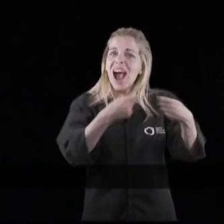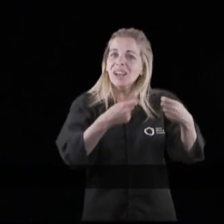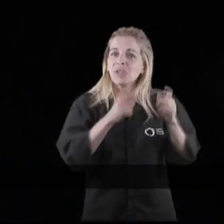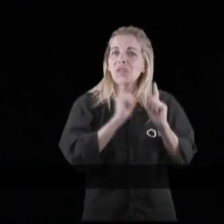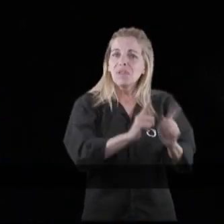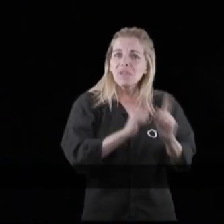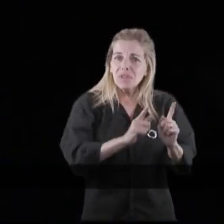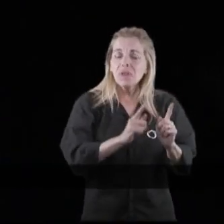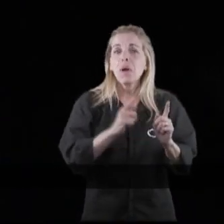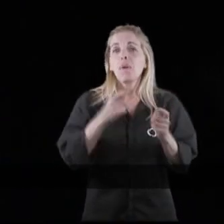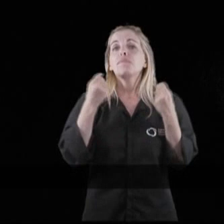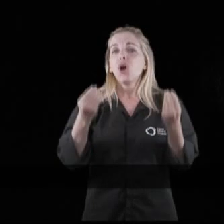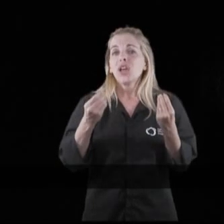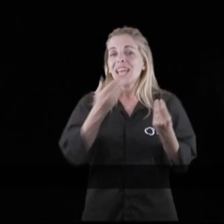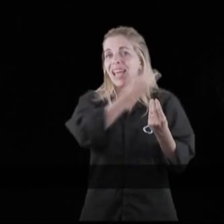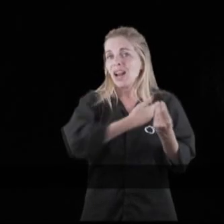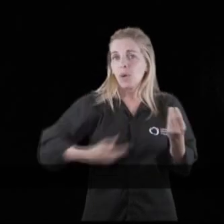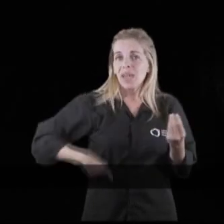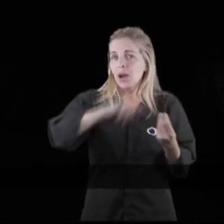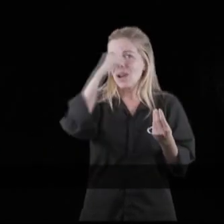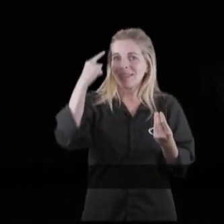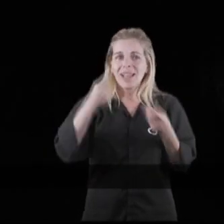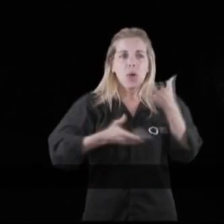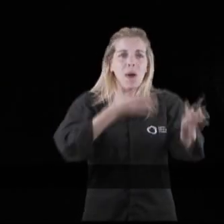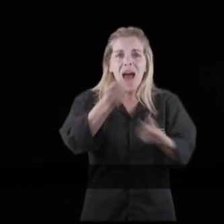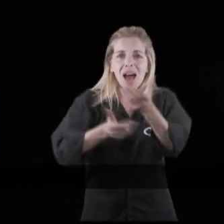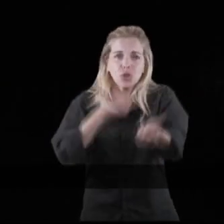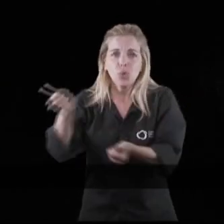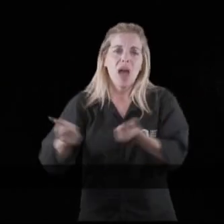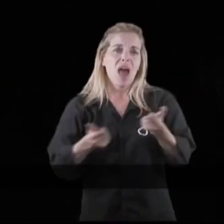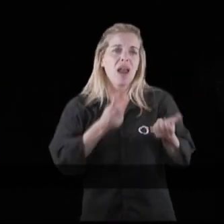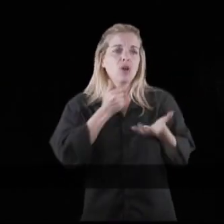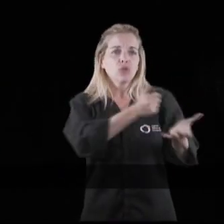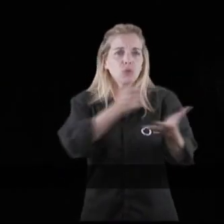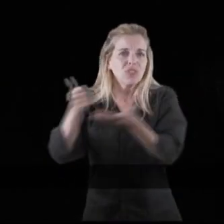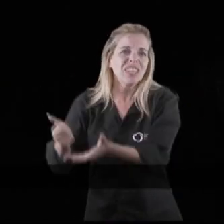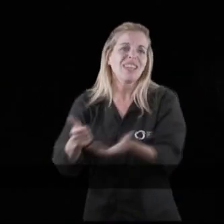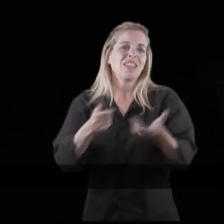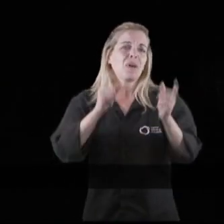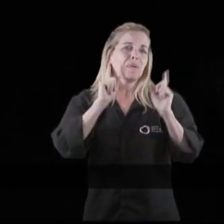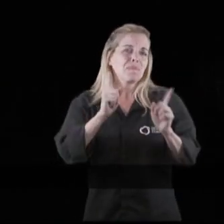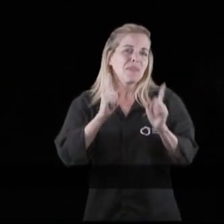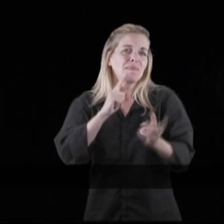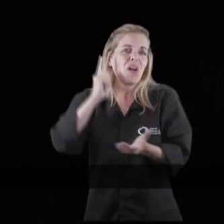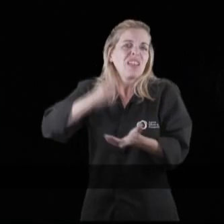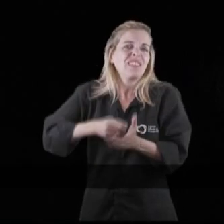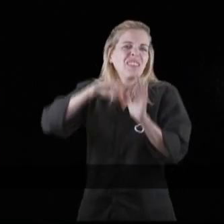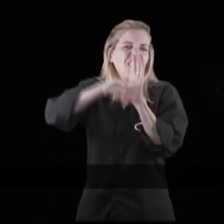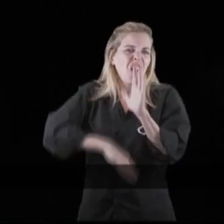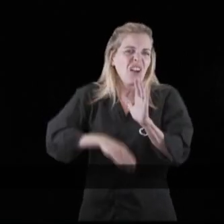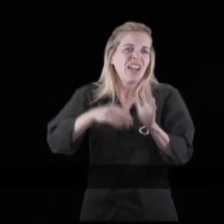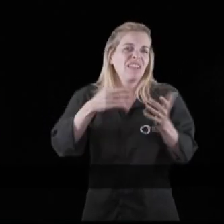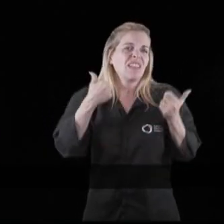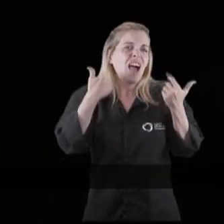vamos a socorrer a los que lo necesitan. ¿Tienen ustedes en cuenta las medidas que hemos tomado en favor de los sectores